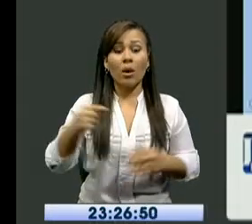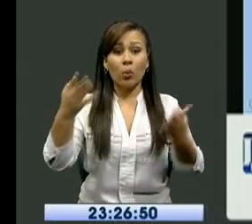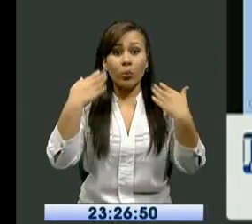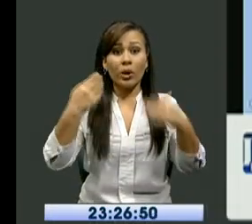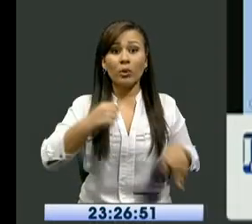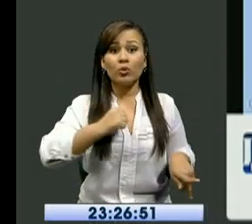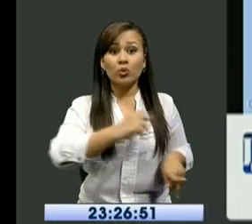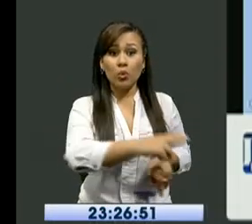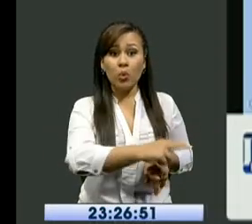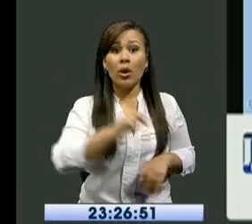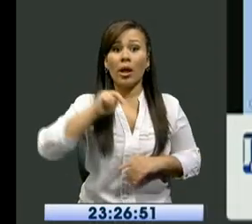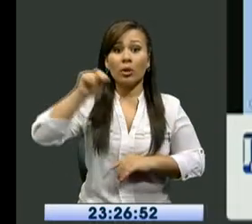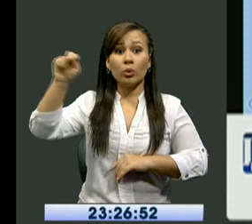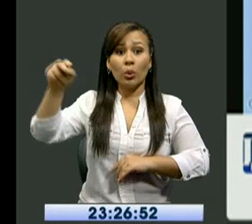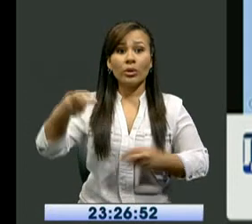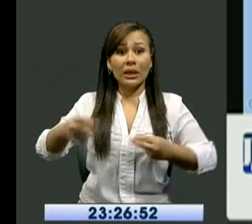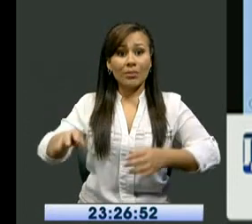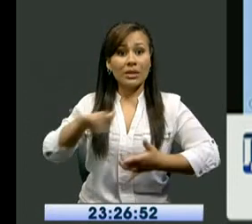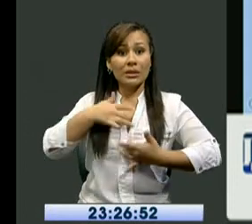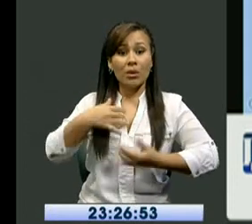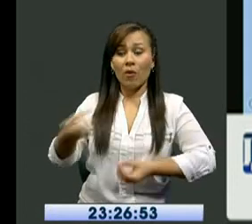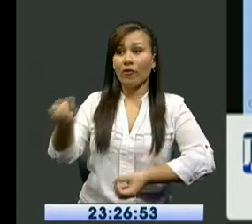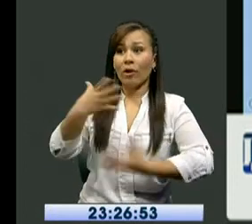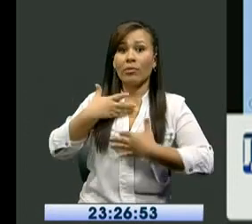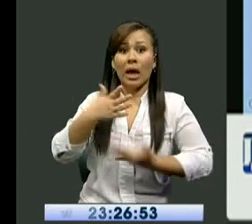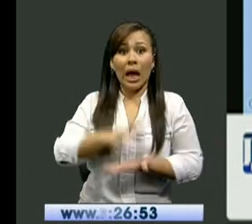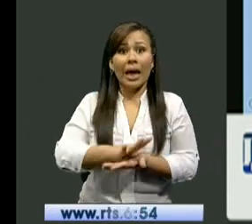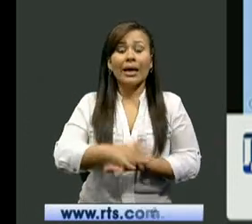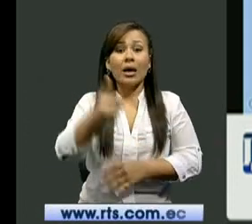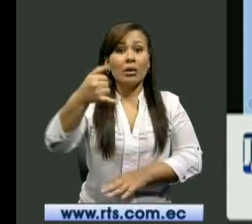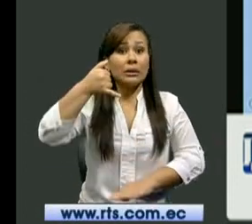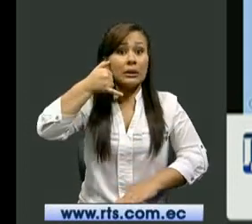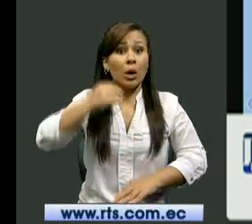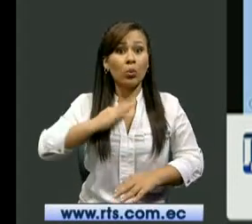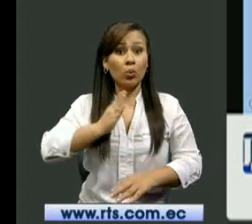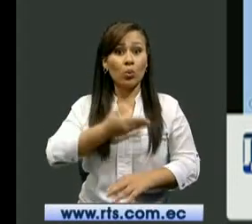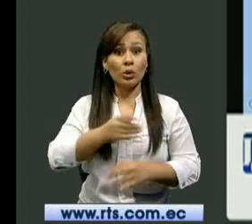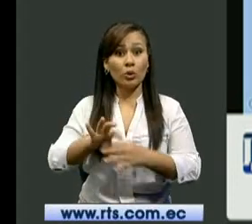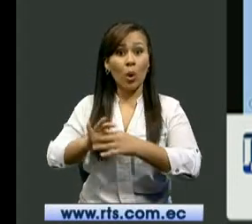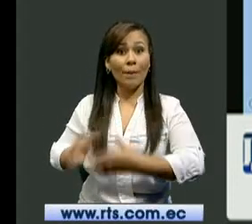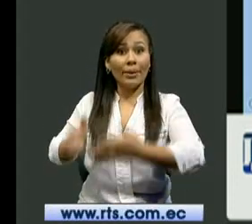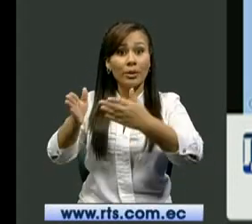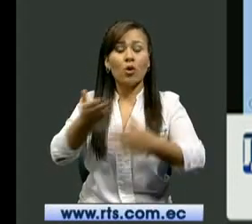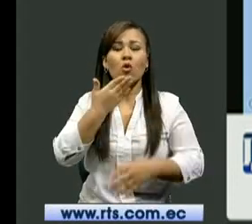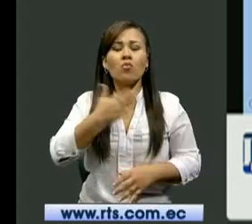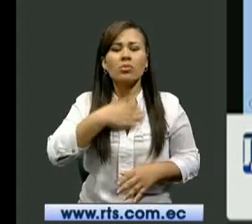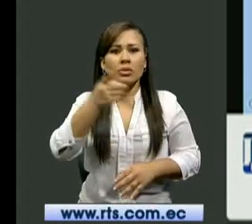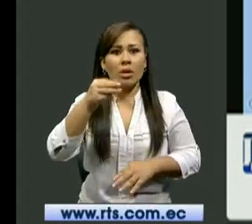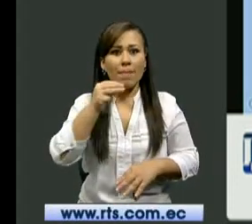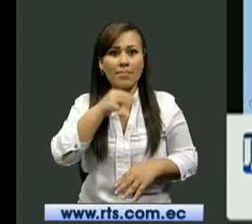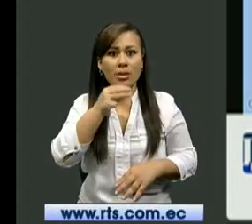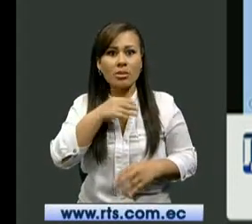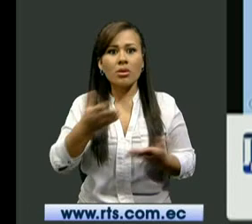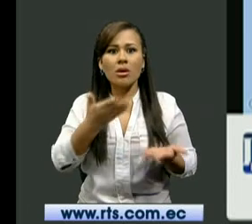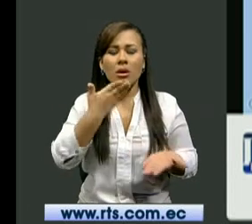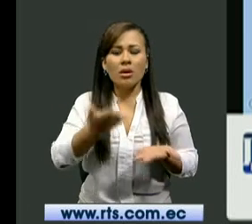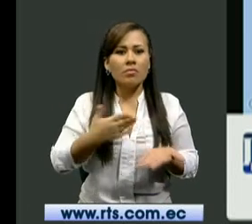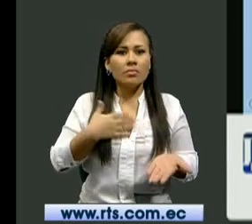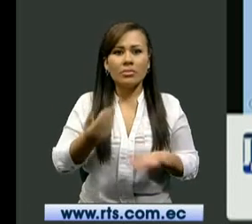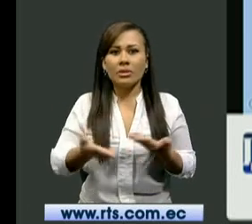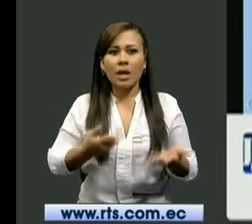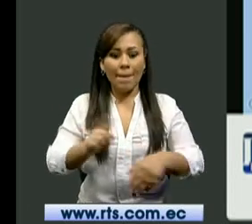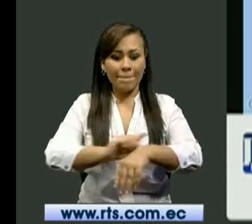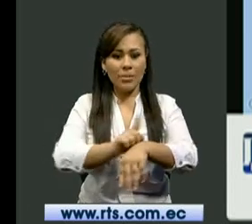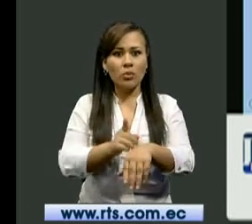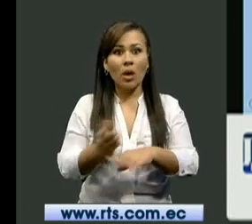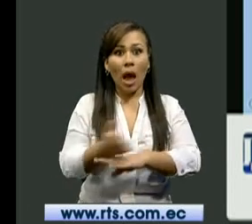al norte también nos dijeron que habían sentido. ¿Ya está, Jorge? Ok. Tenemos vía telefónica a nuestro compañero Jorge Cobar, justamente que minutos